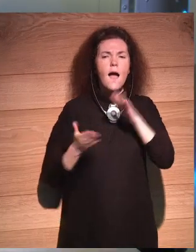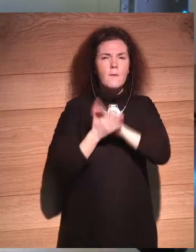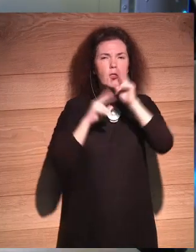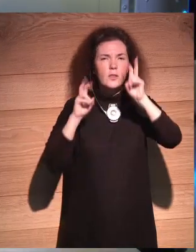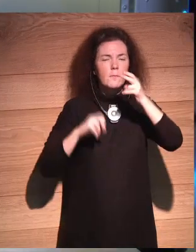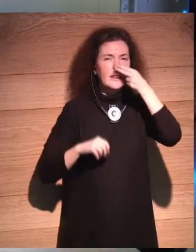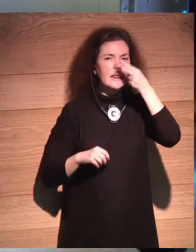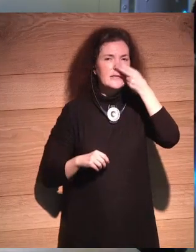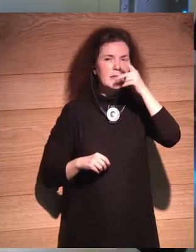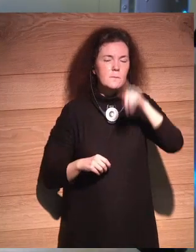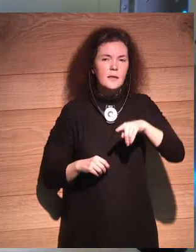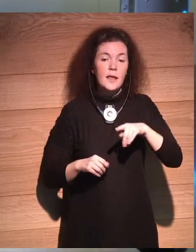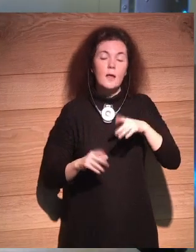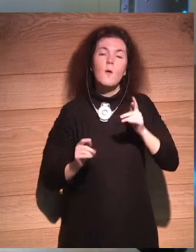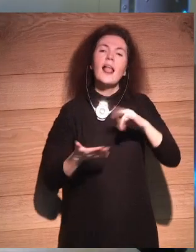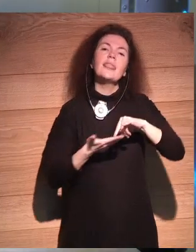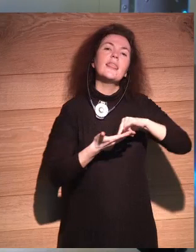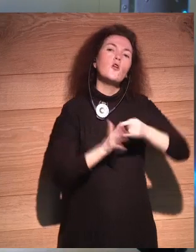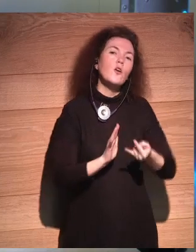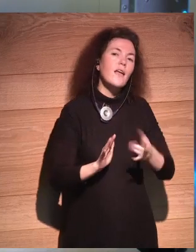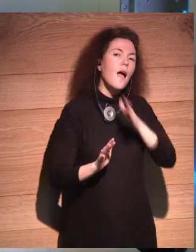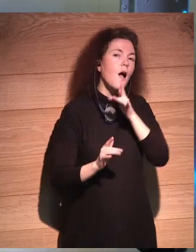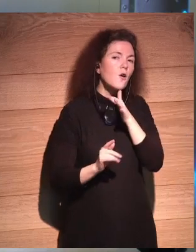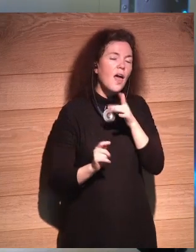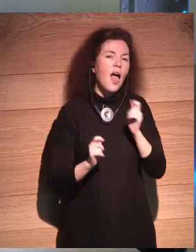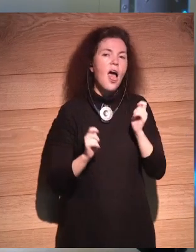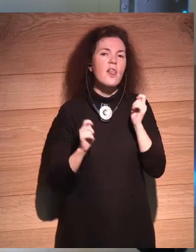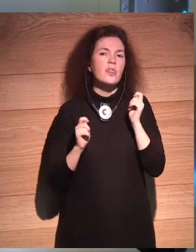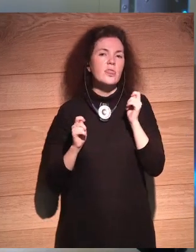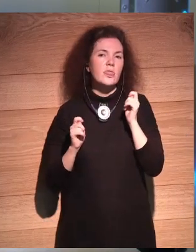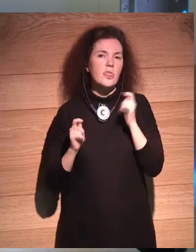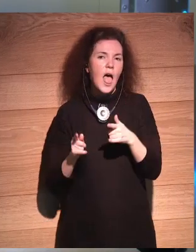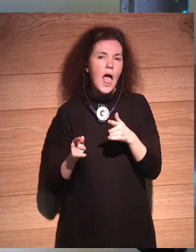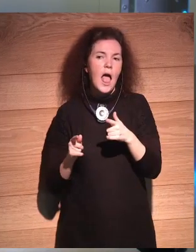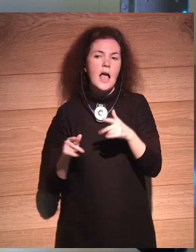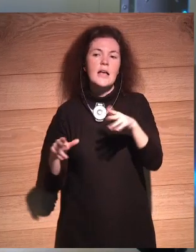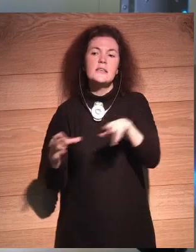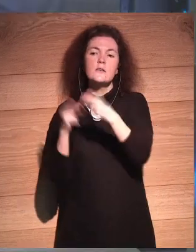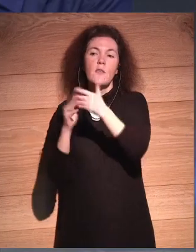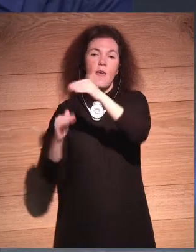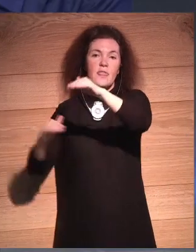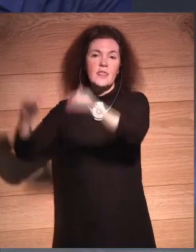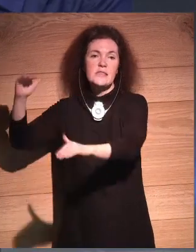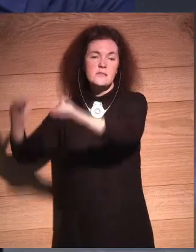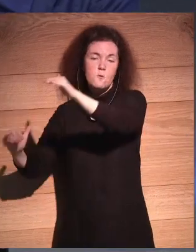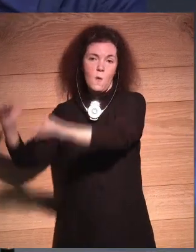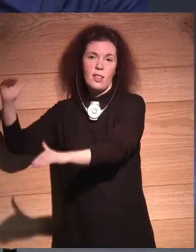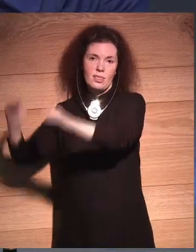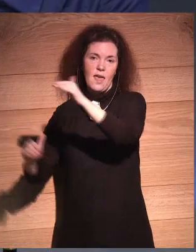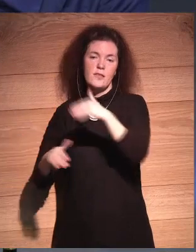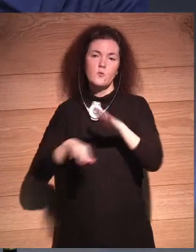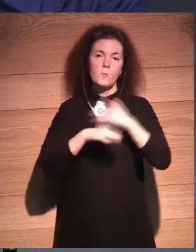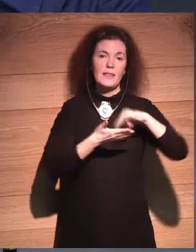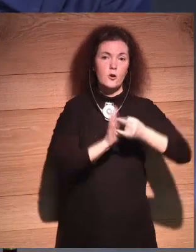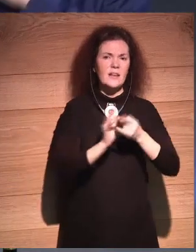Interesante también, que es que la tecnología está provocando un aumento de las desigualdades sociales. Siempre que hablamos